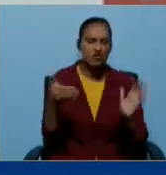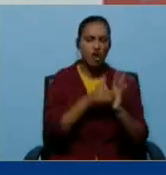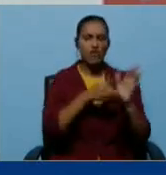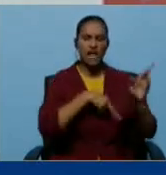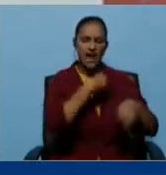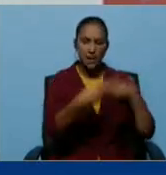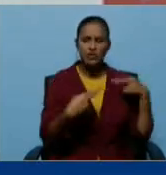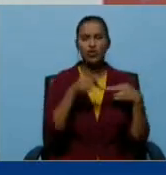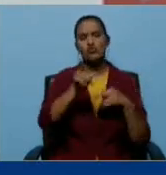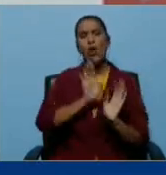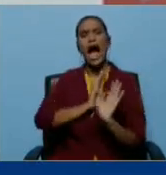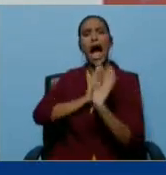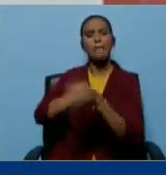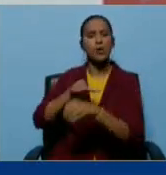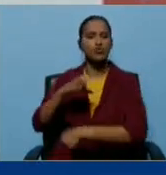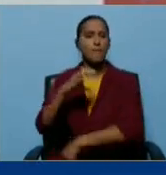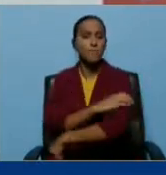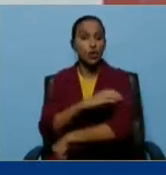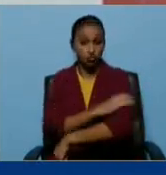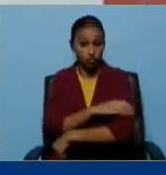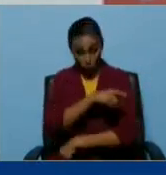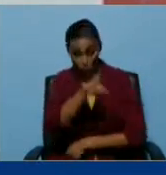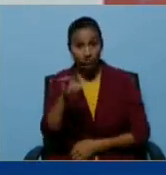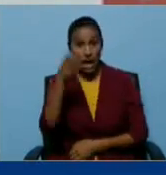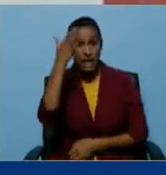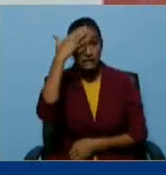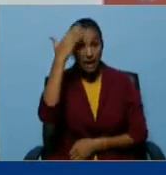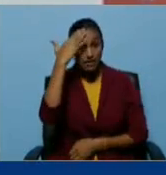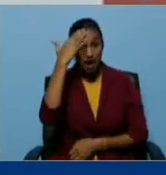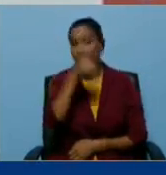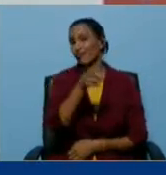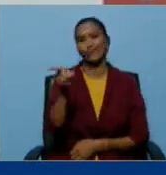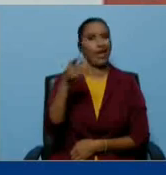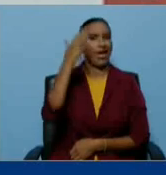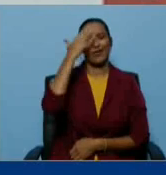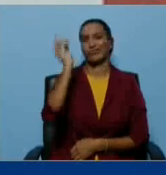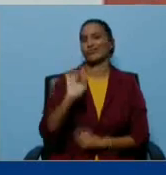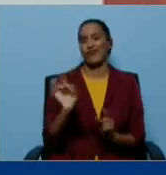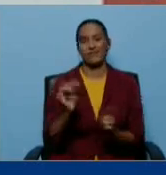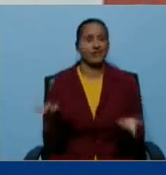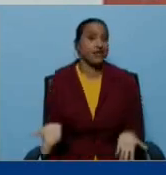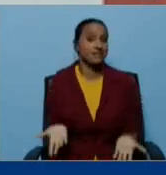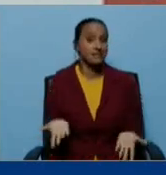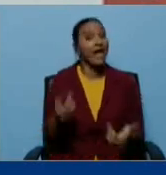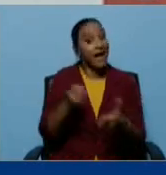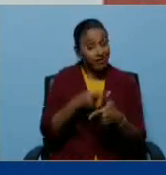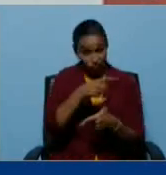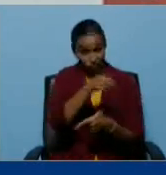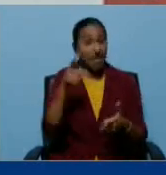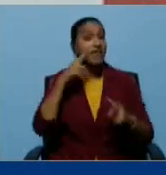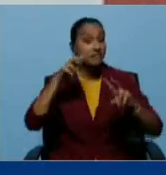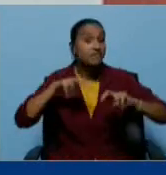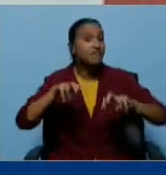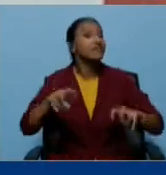bolivariana. ¿Ustedes sabían eso? No lo sabían. Ah, bueno, investiguen, pues.